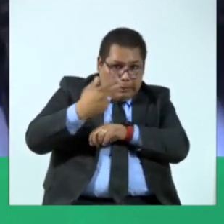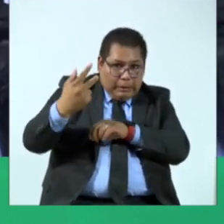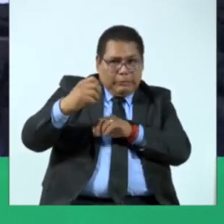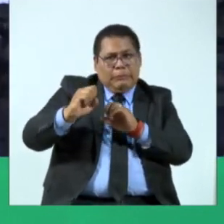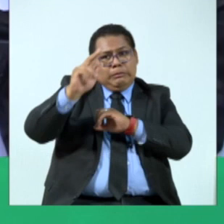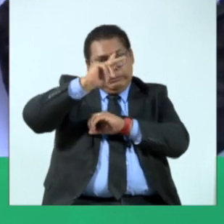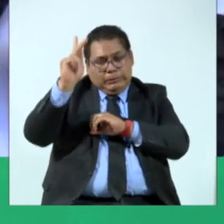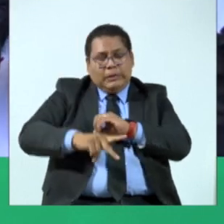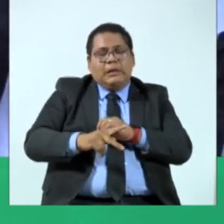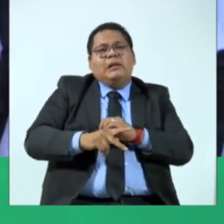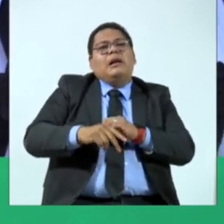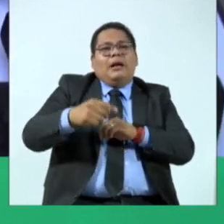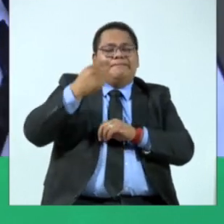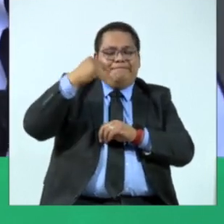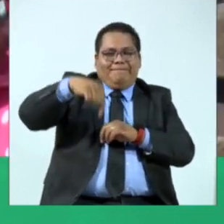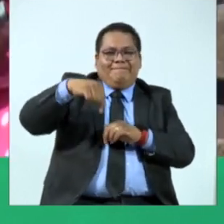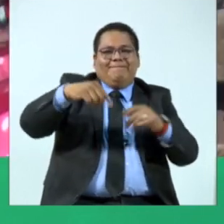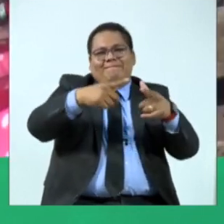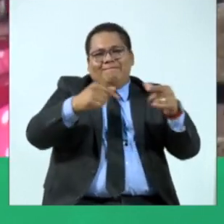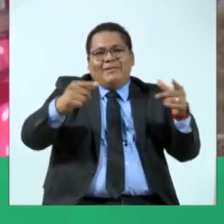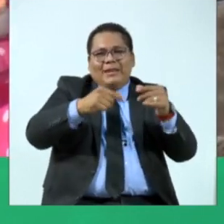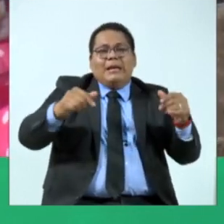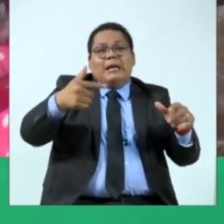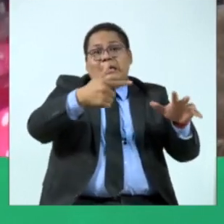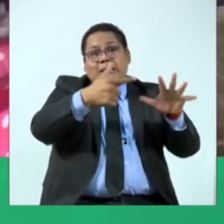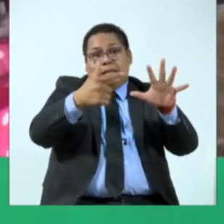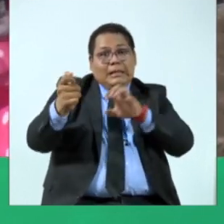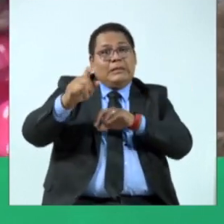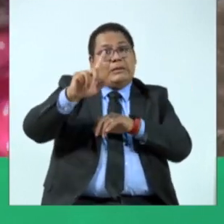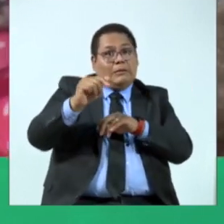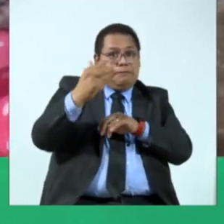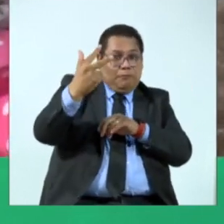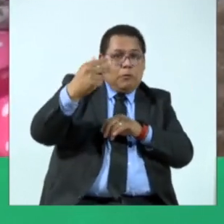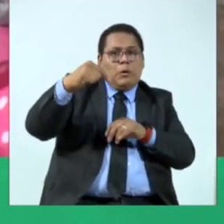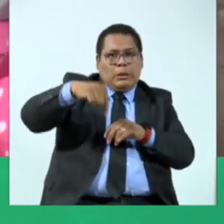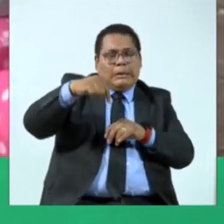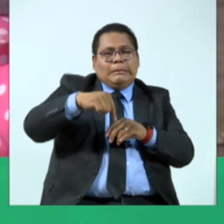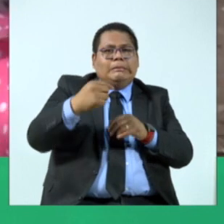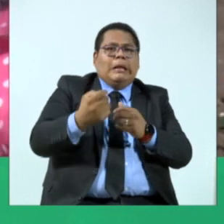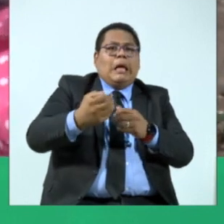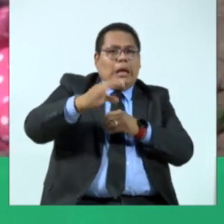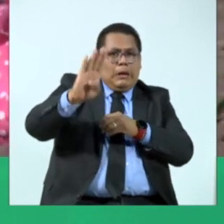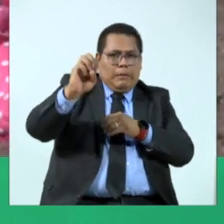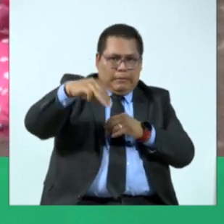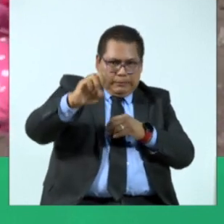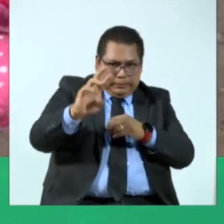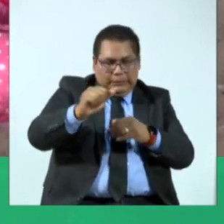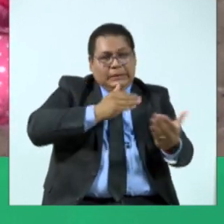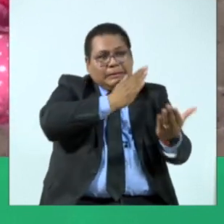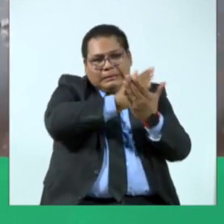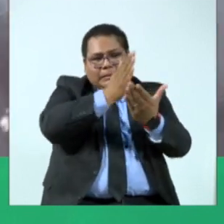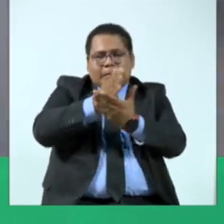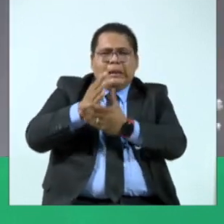peor en el caso de Zapopan tuvimos 788 servicios de emergencia atendidos por bomberos el cual representó el